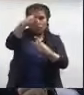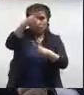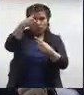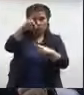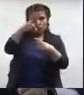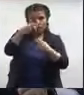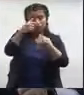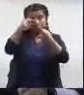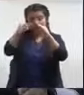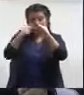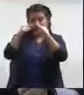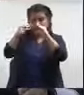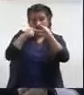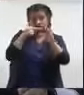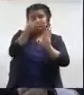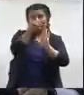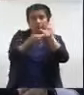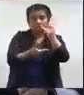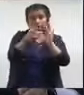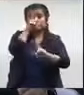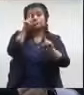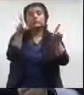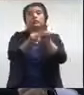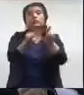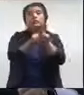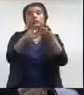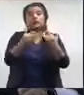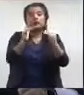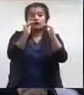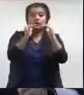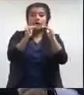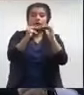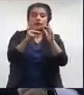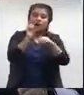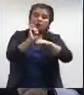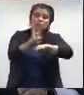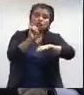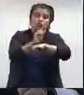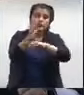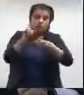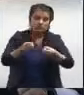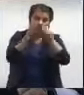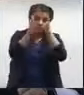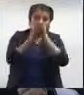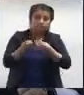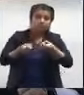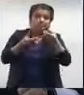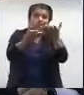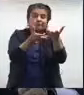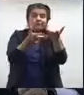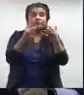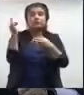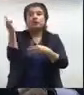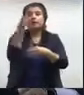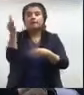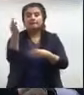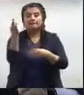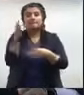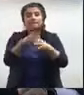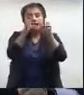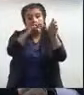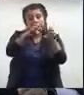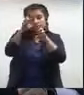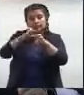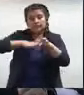se tramite en la misma. Asimismo, proporcionará asesoría y atención de calidad al público